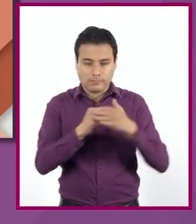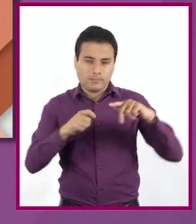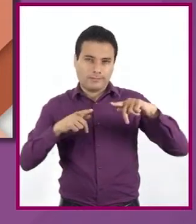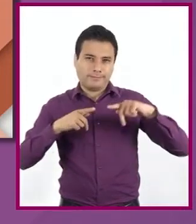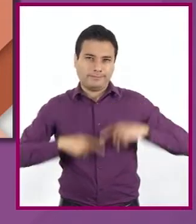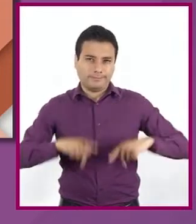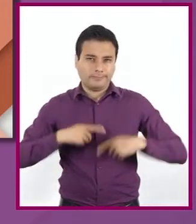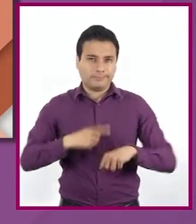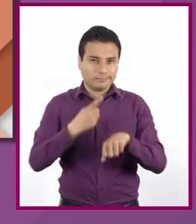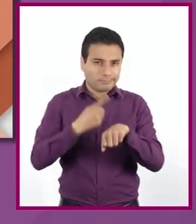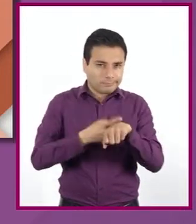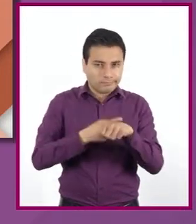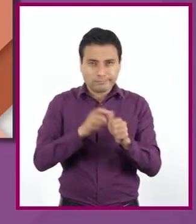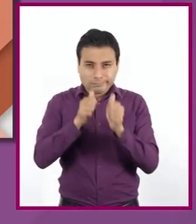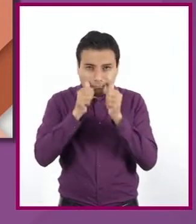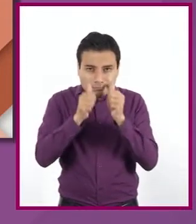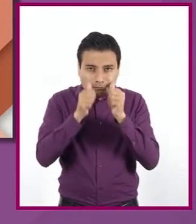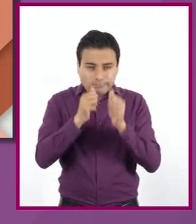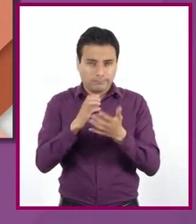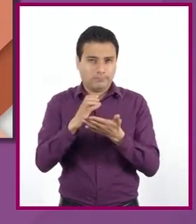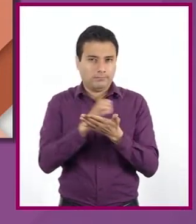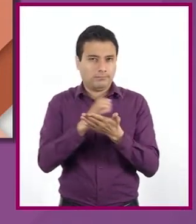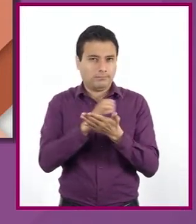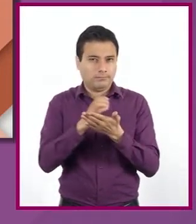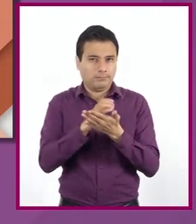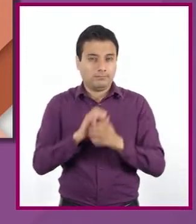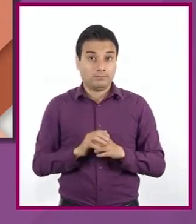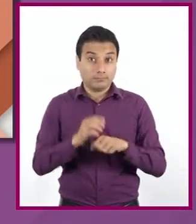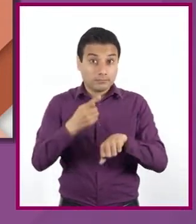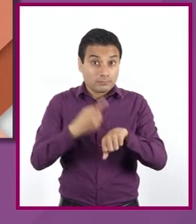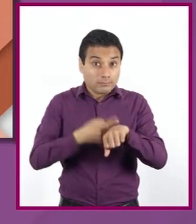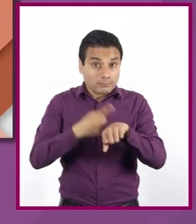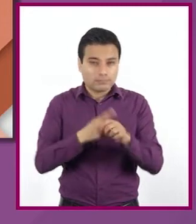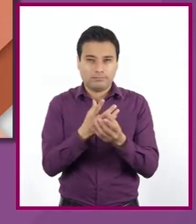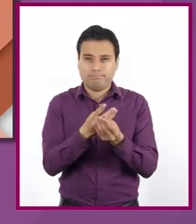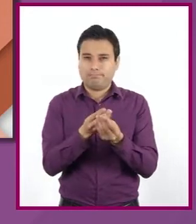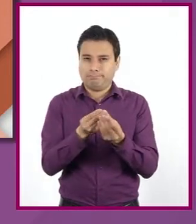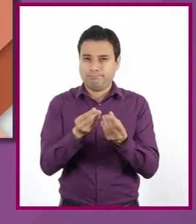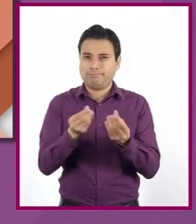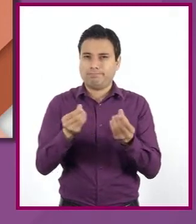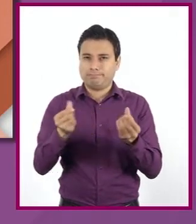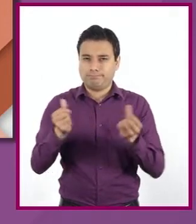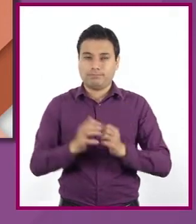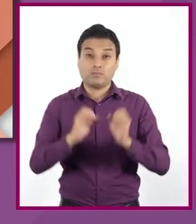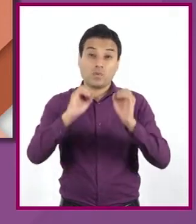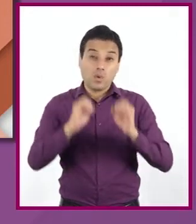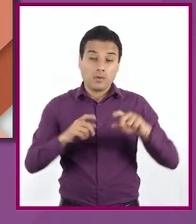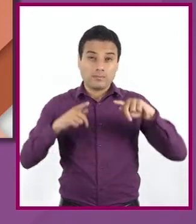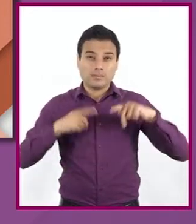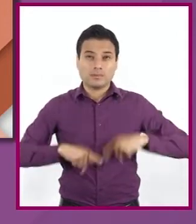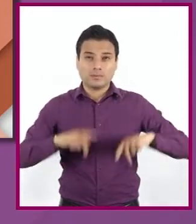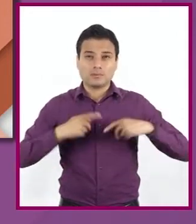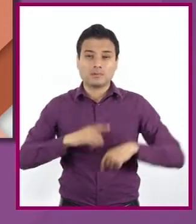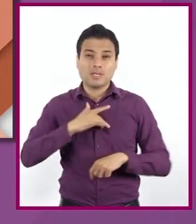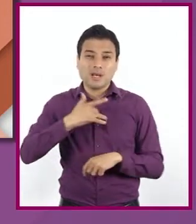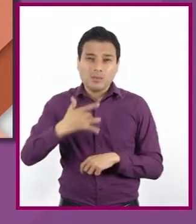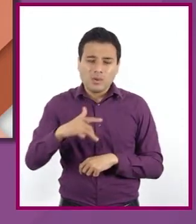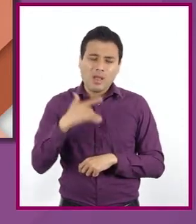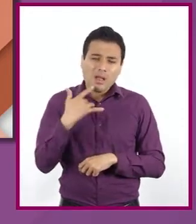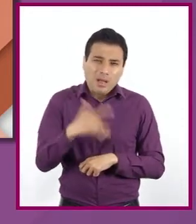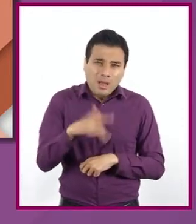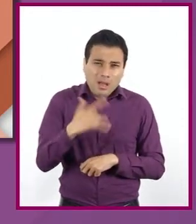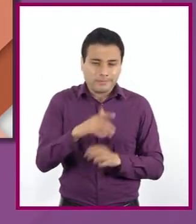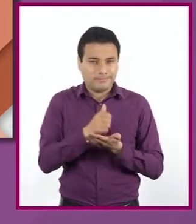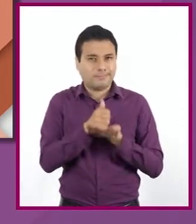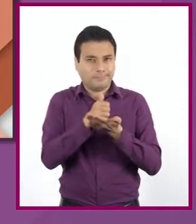pueblo, pues siempre lograba curarlos de alguna enfermedad o de algún mal de amores. Dicen que era muy